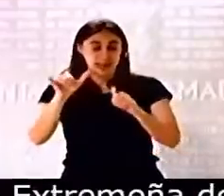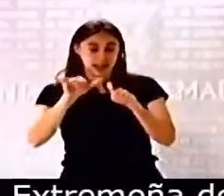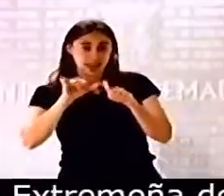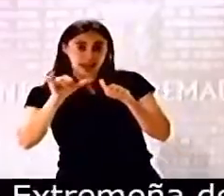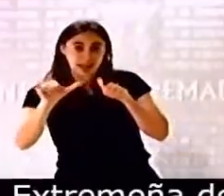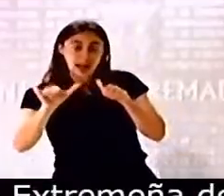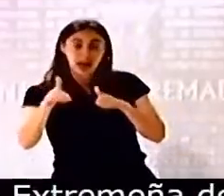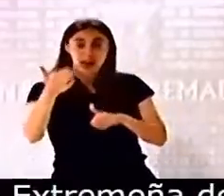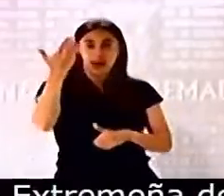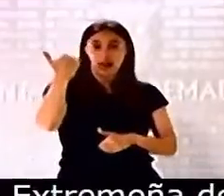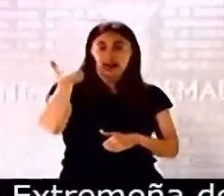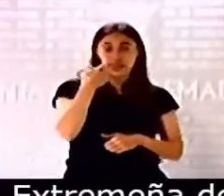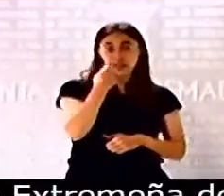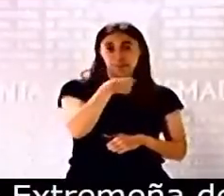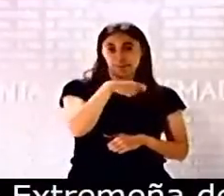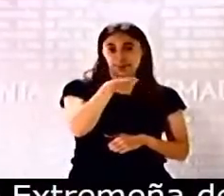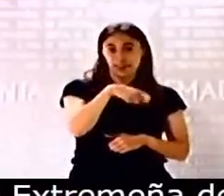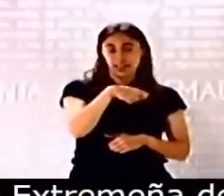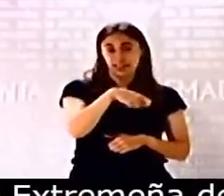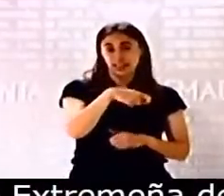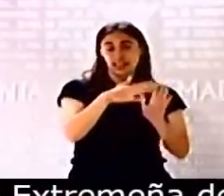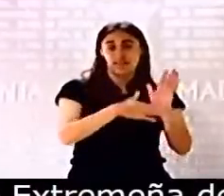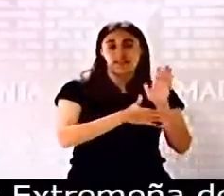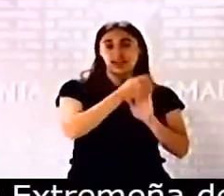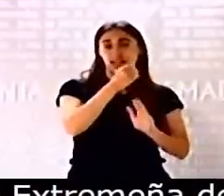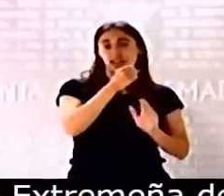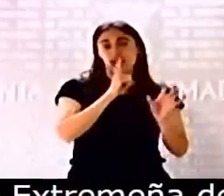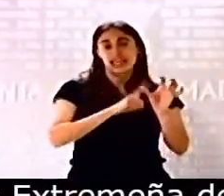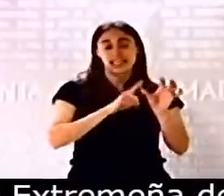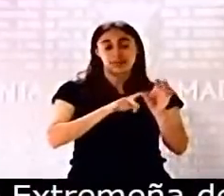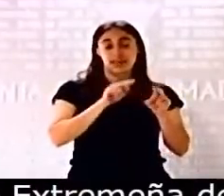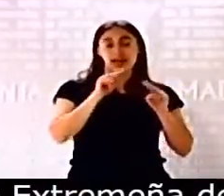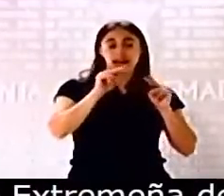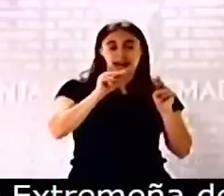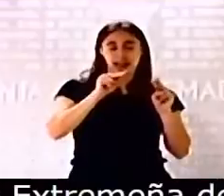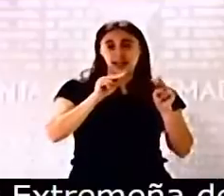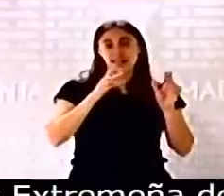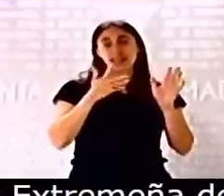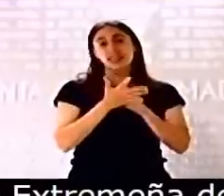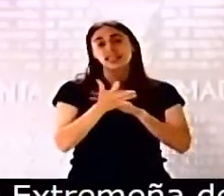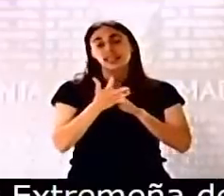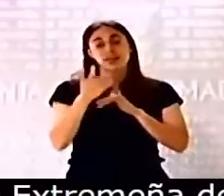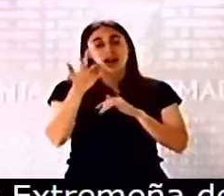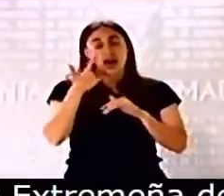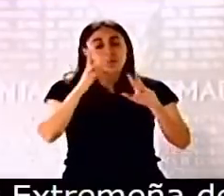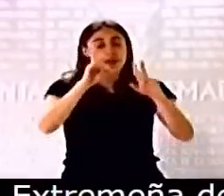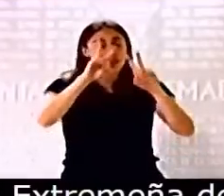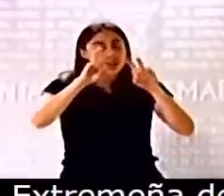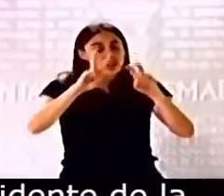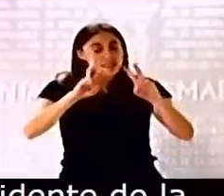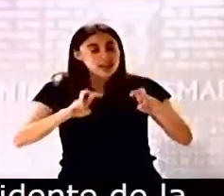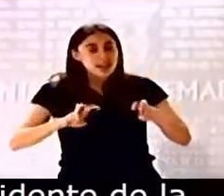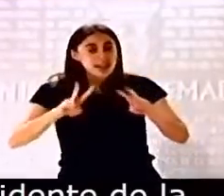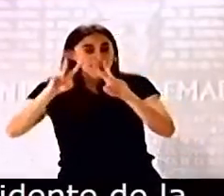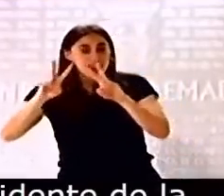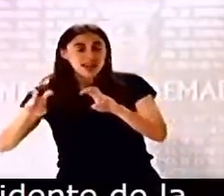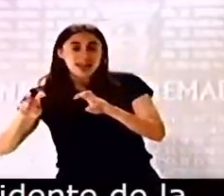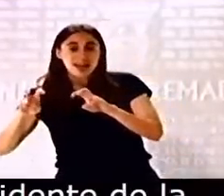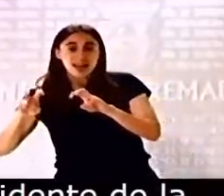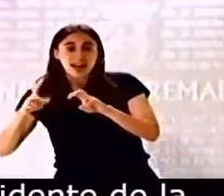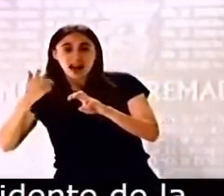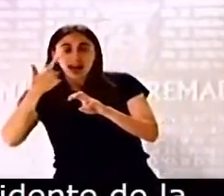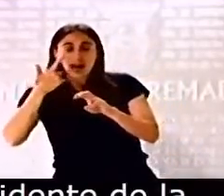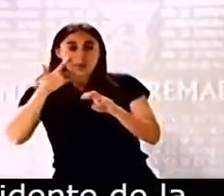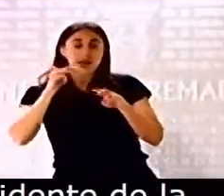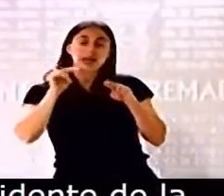presidente de la Federación Extremeña de Caza, analizaremos aquellas actividades cinegéticas